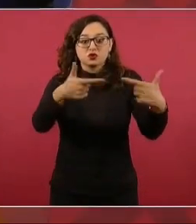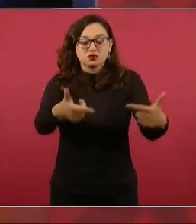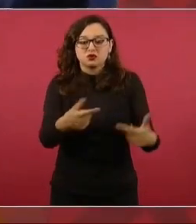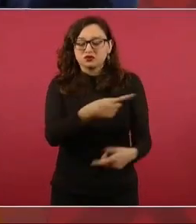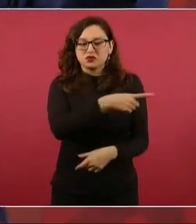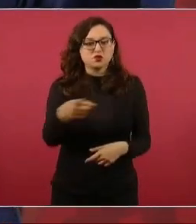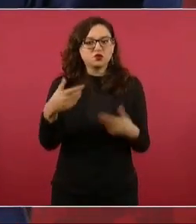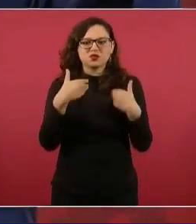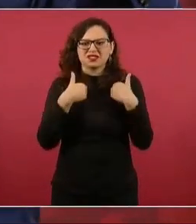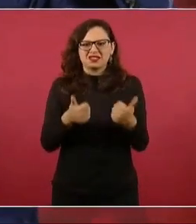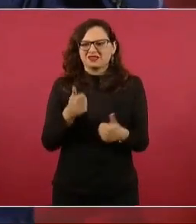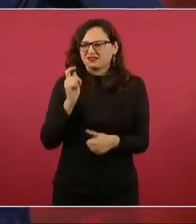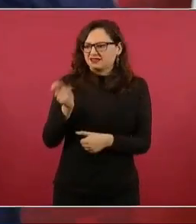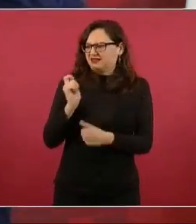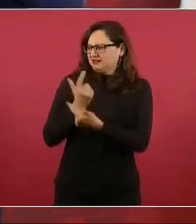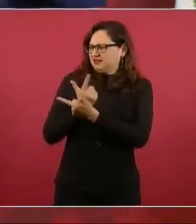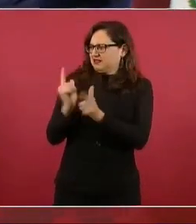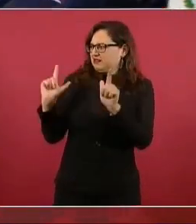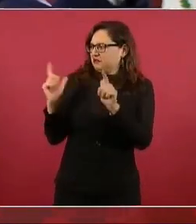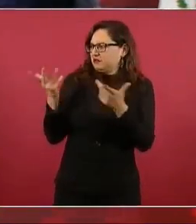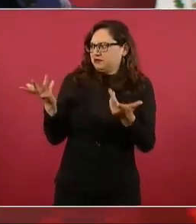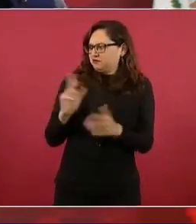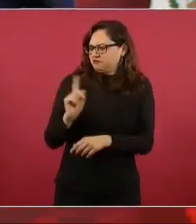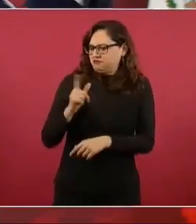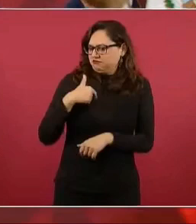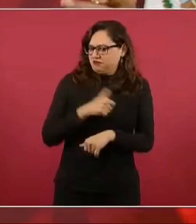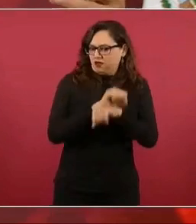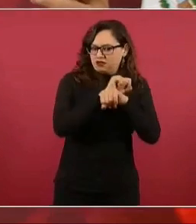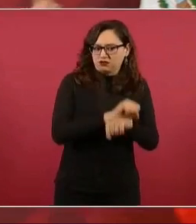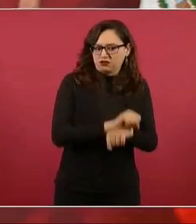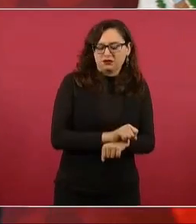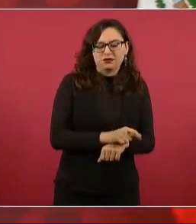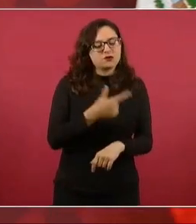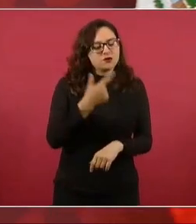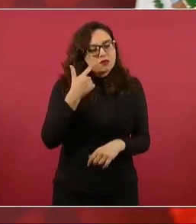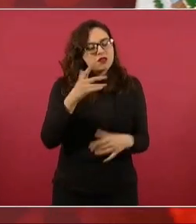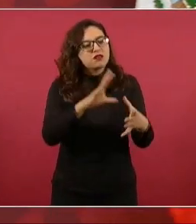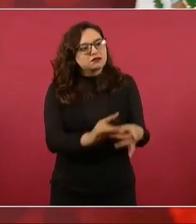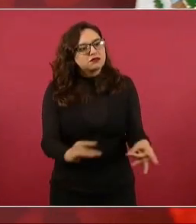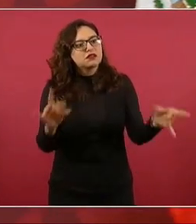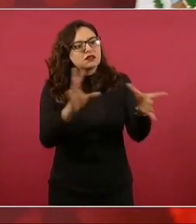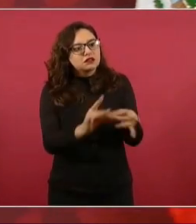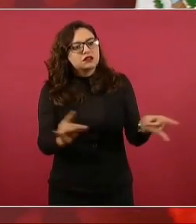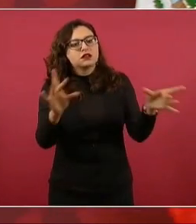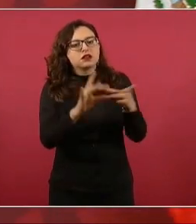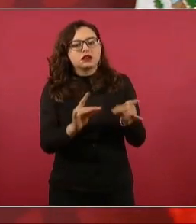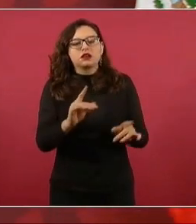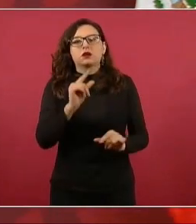tiempo para que empezaran a actuar como hombres libres.